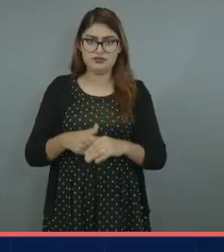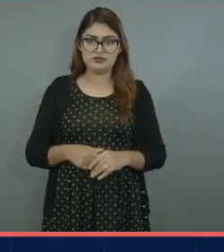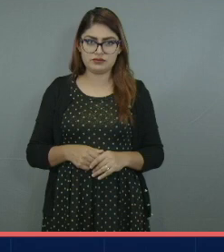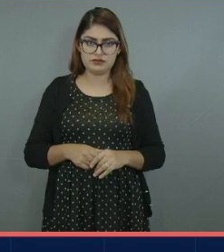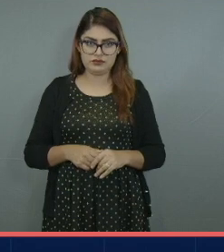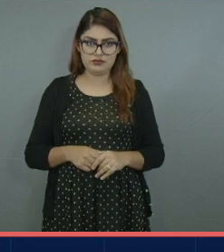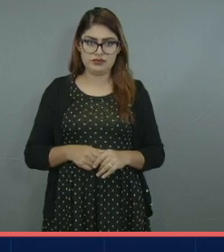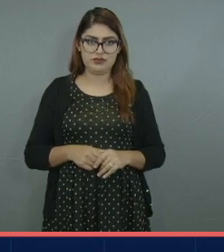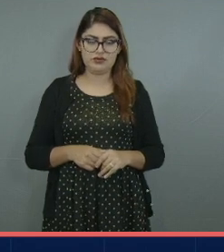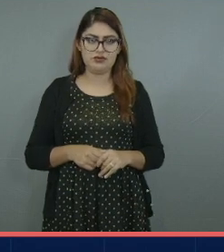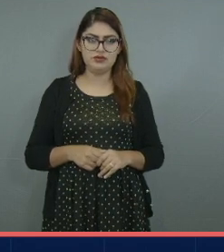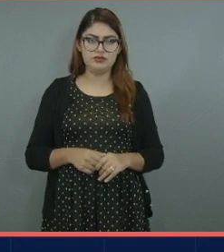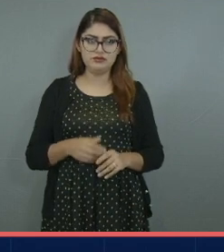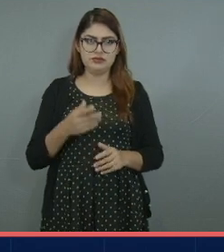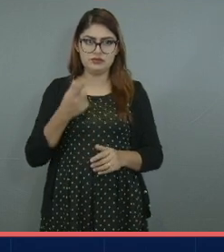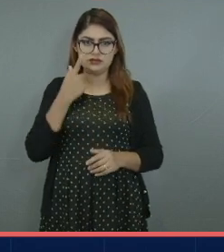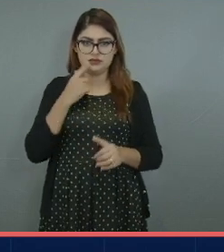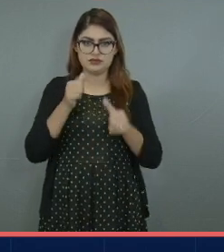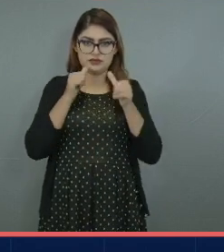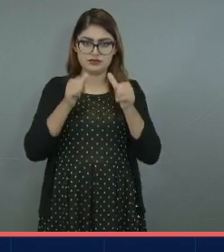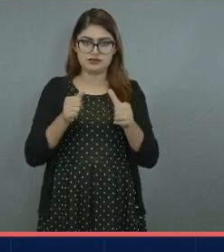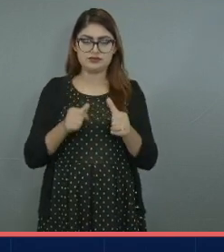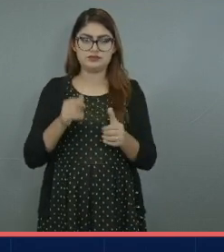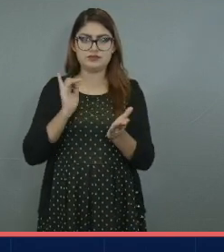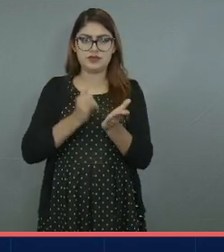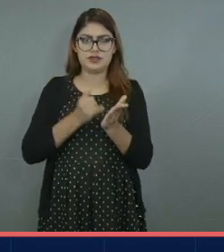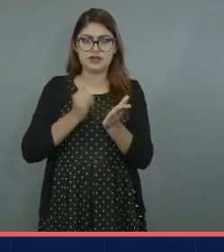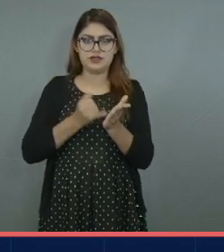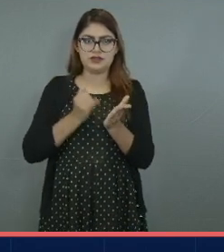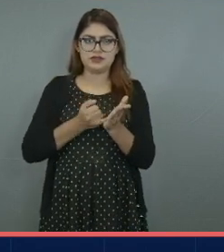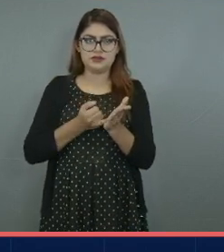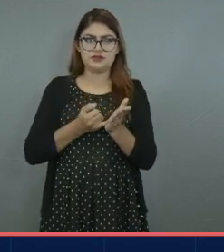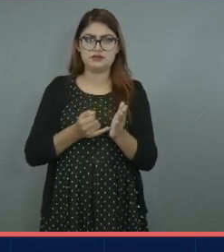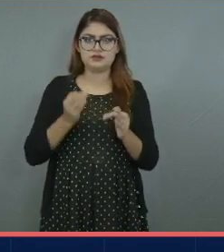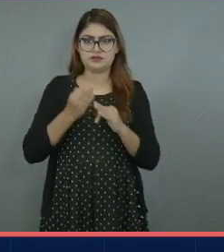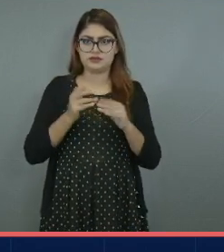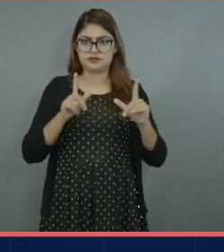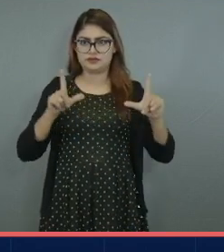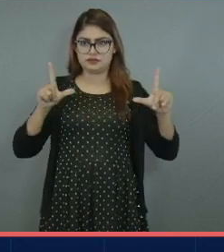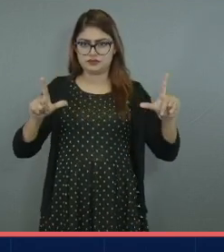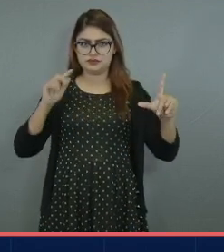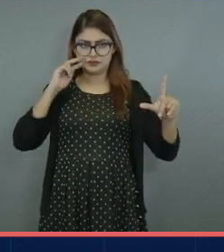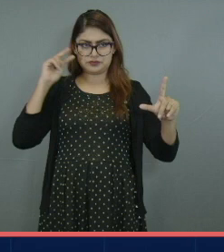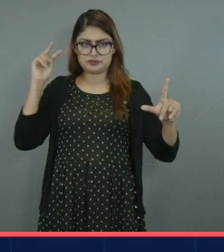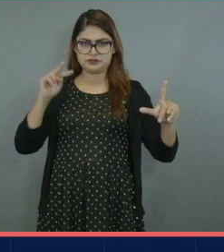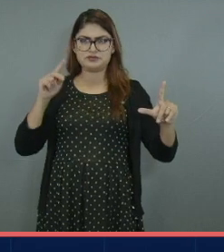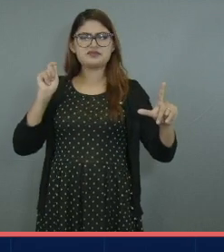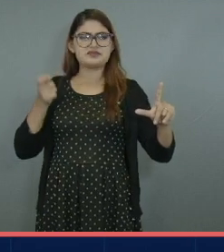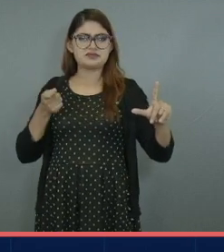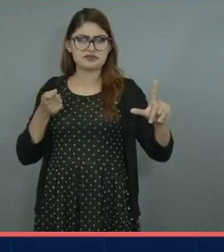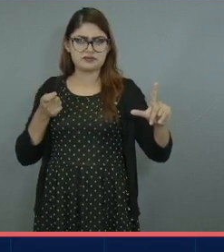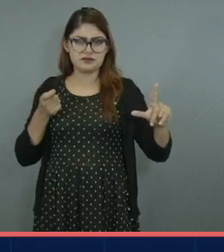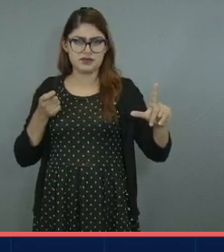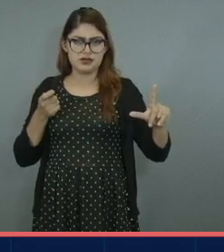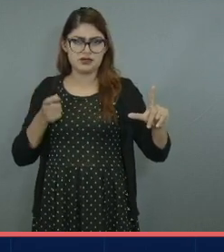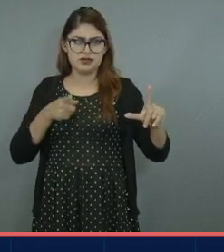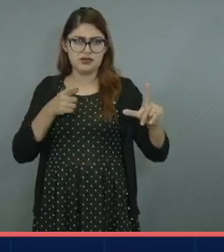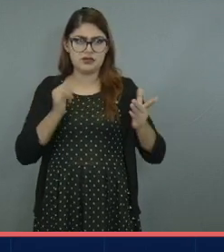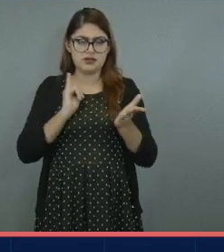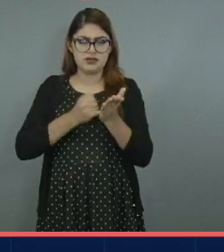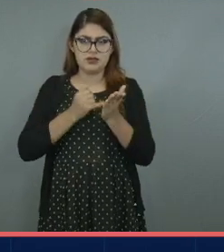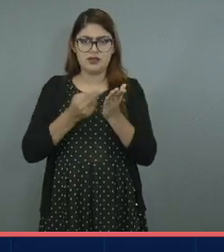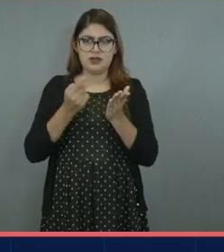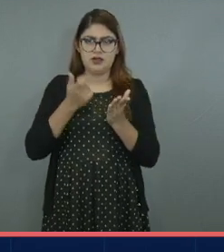poner mucha atención. Acuérdense, el interés compuesto, como ya lo estamos viendo en pantalla en este momento, se trata de